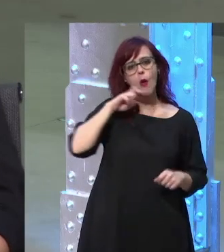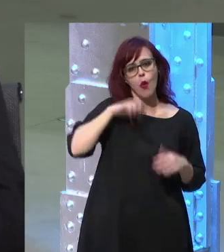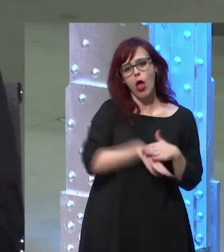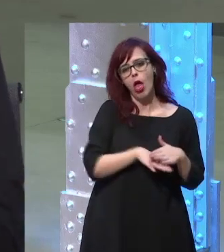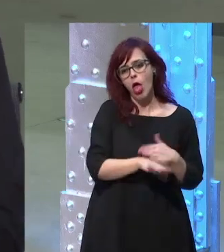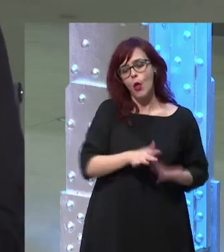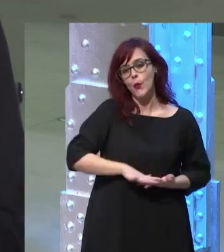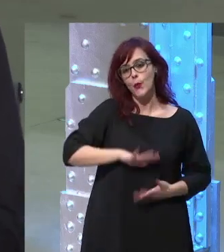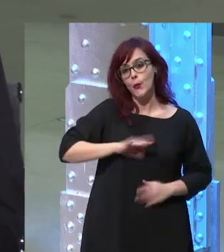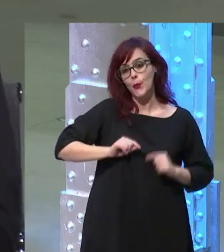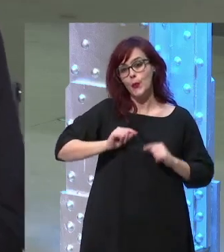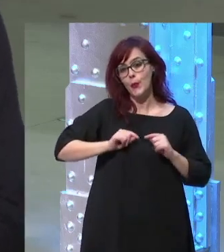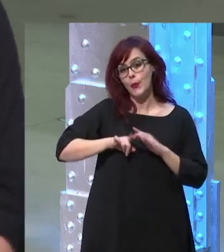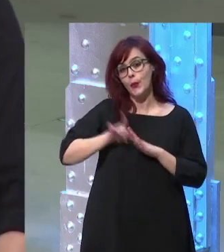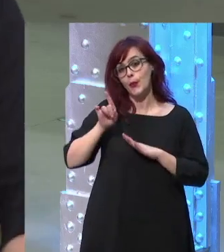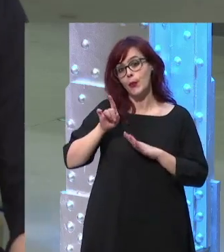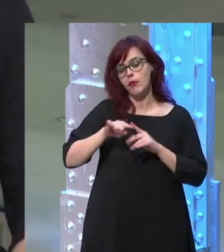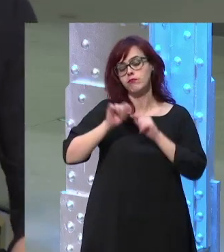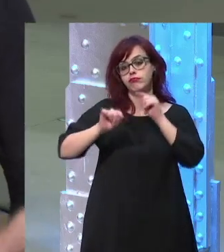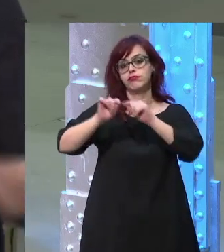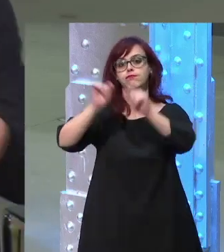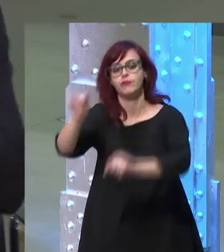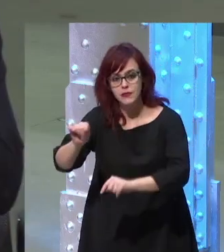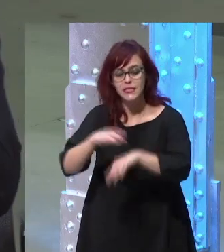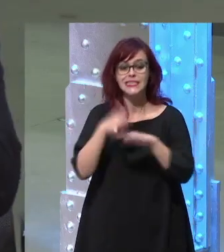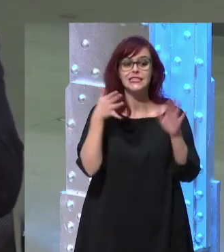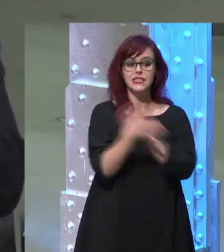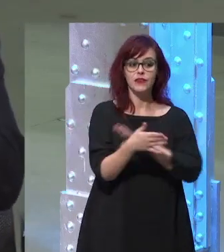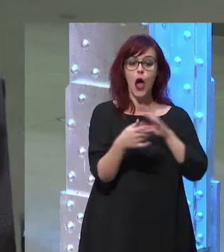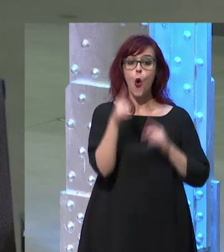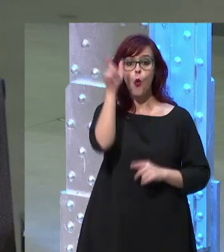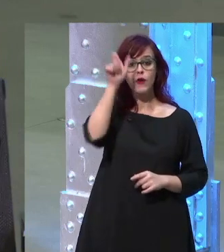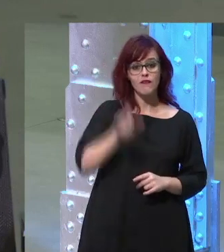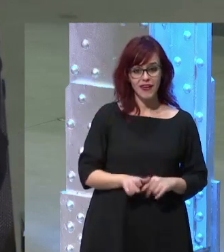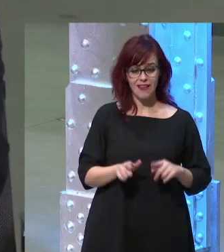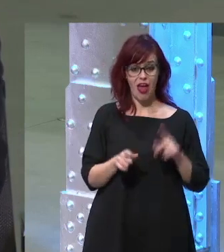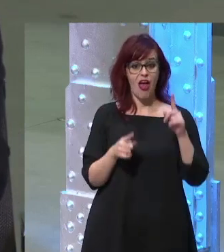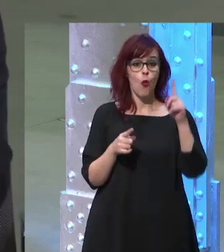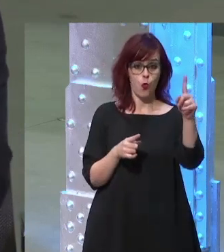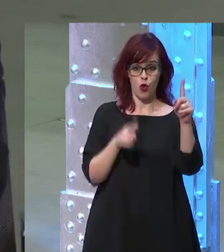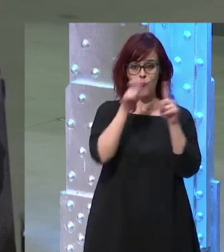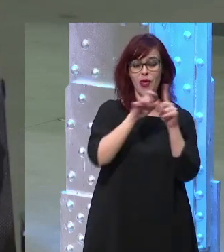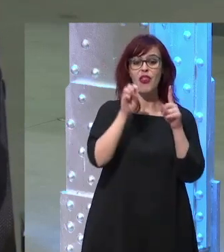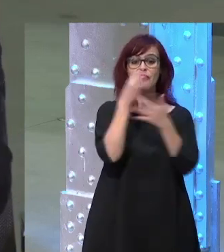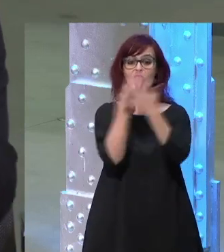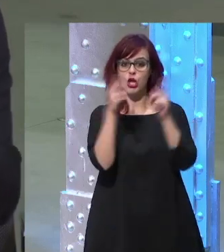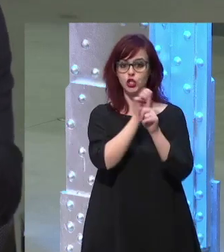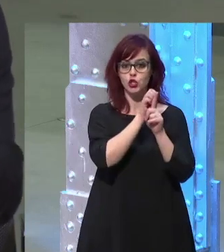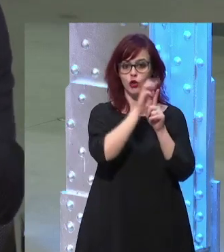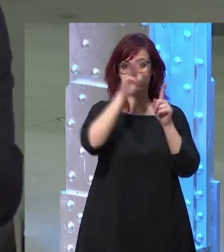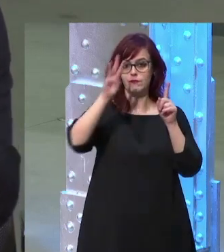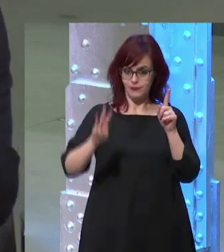enfermedad. Eso, amigos y amigas, significa que uno infecta a 18, pero cada uno de esos 18